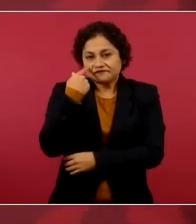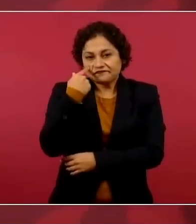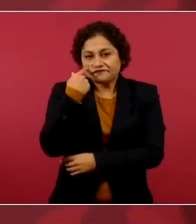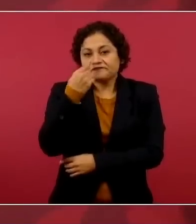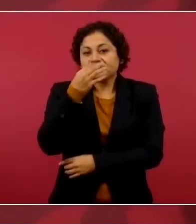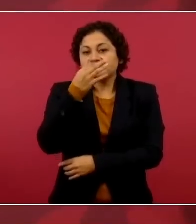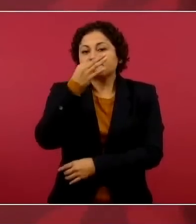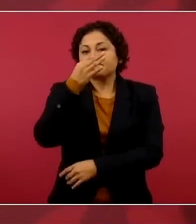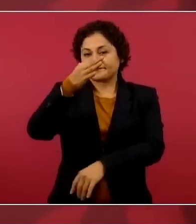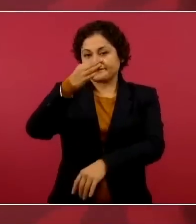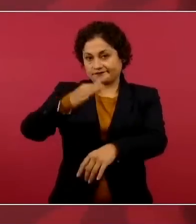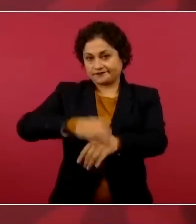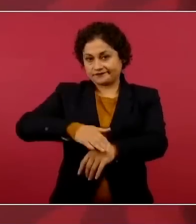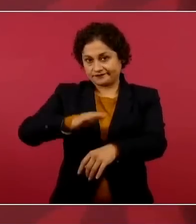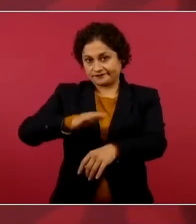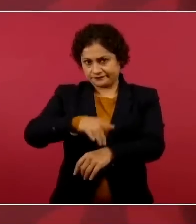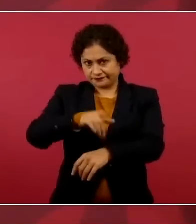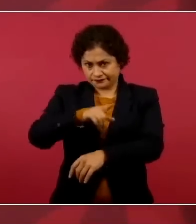recordar,